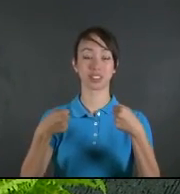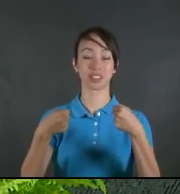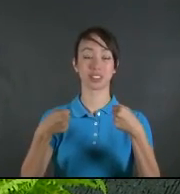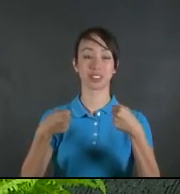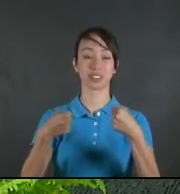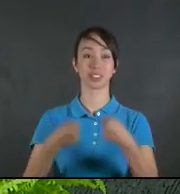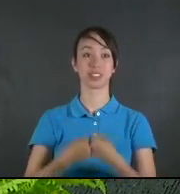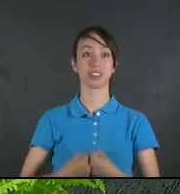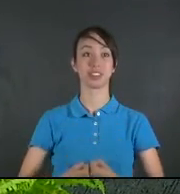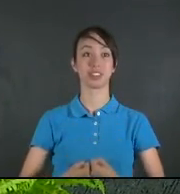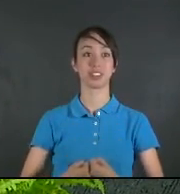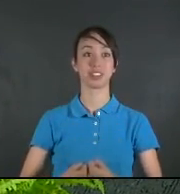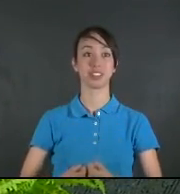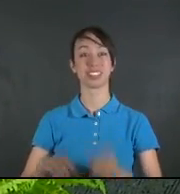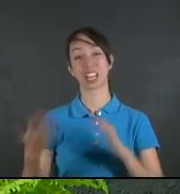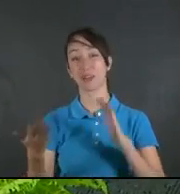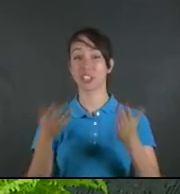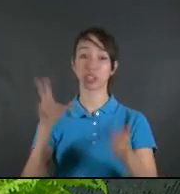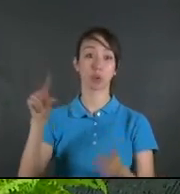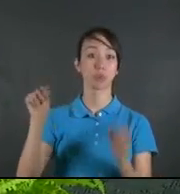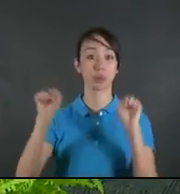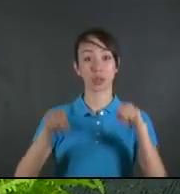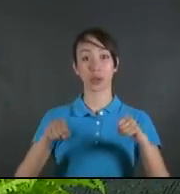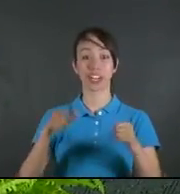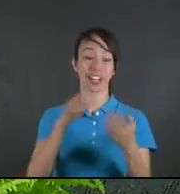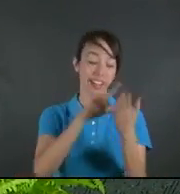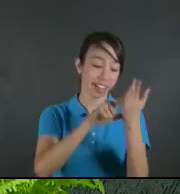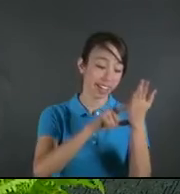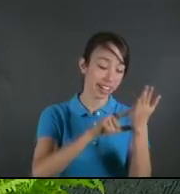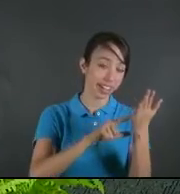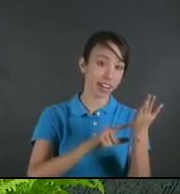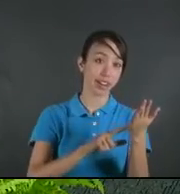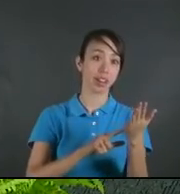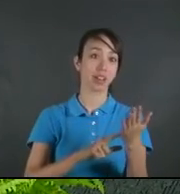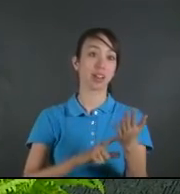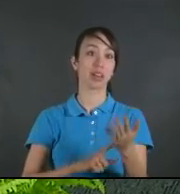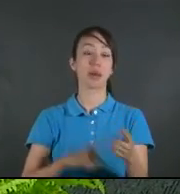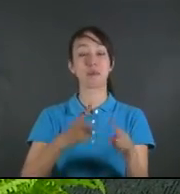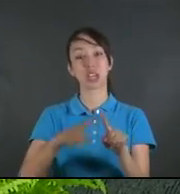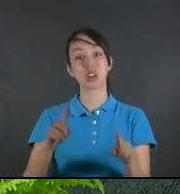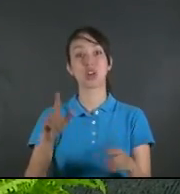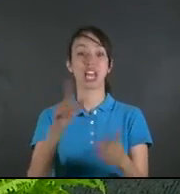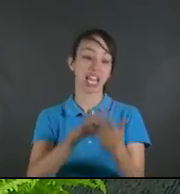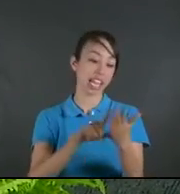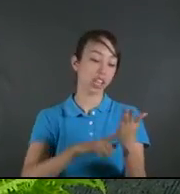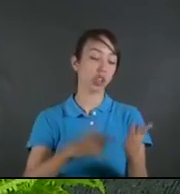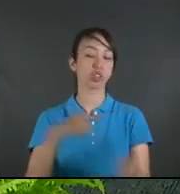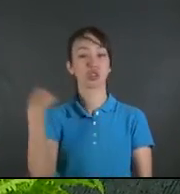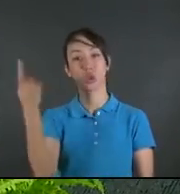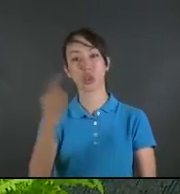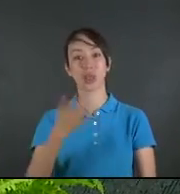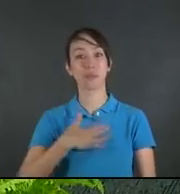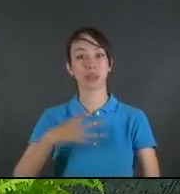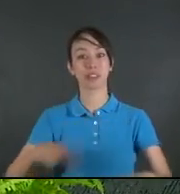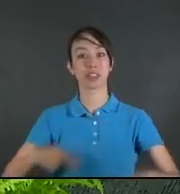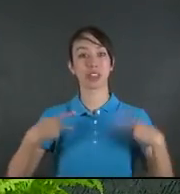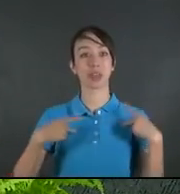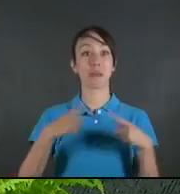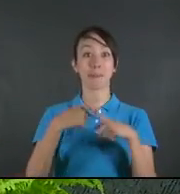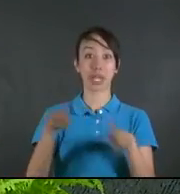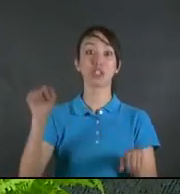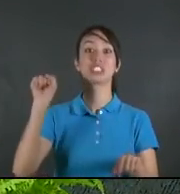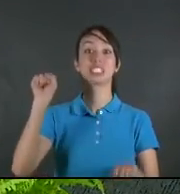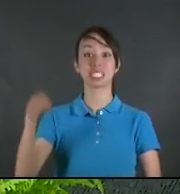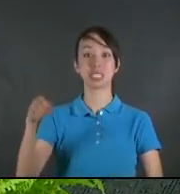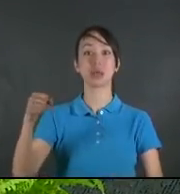hacer quizás no pueda leer pero he leído toda mi vida pero sí puedo